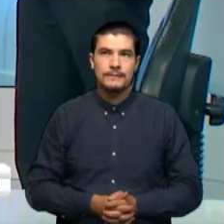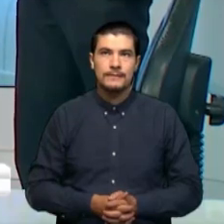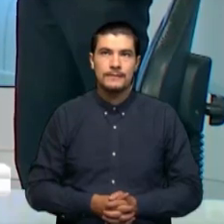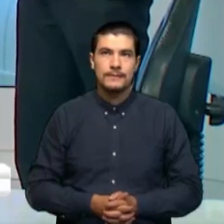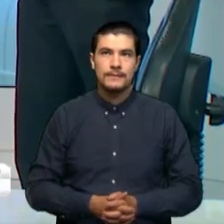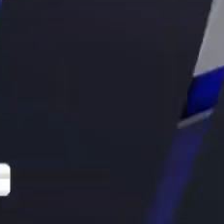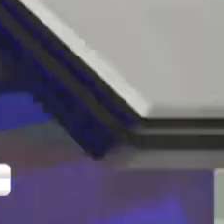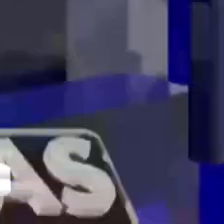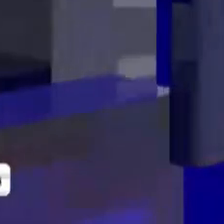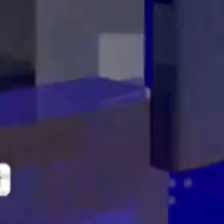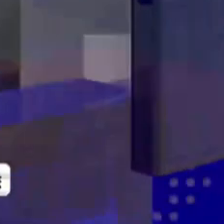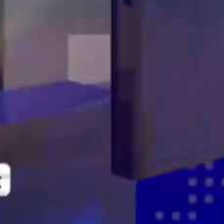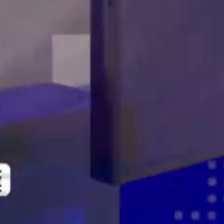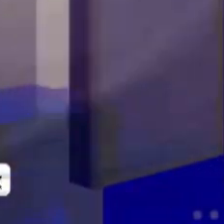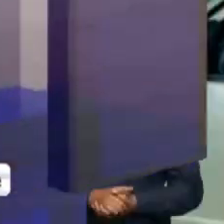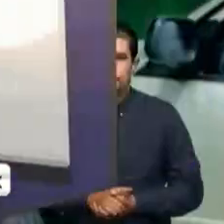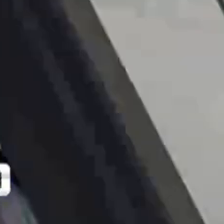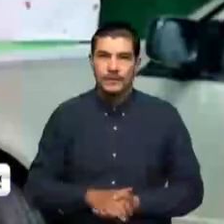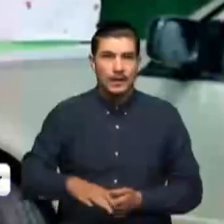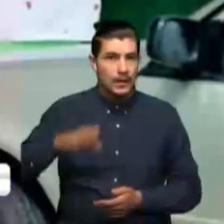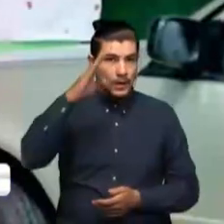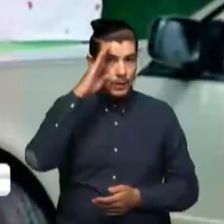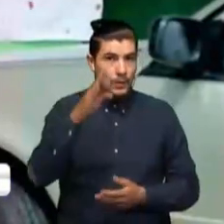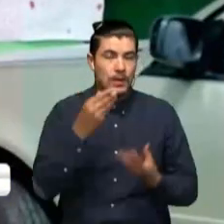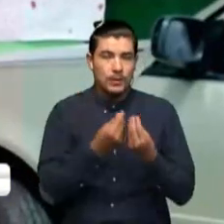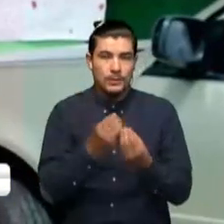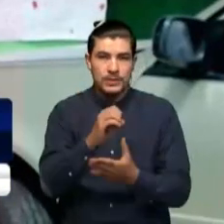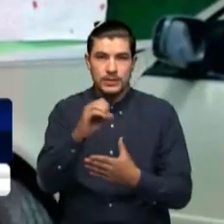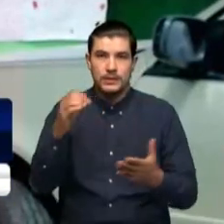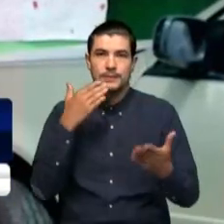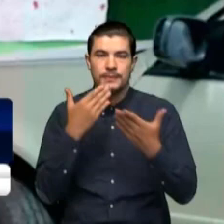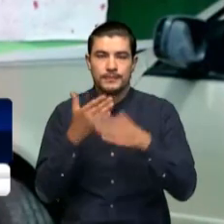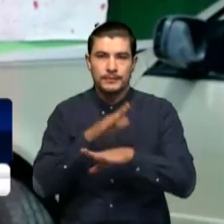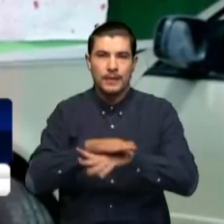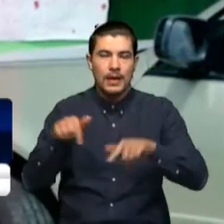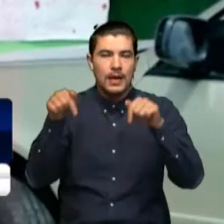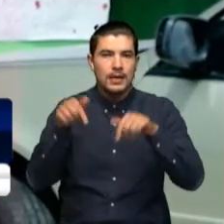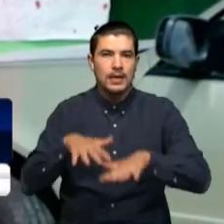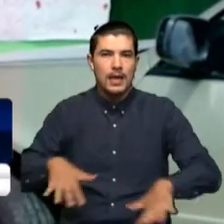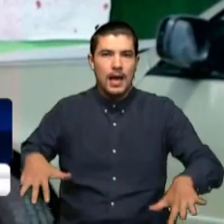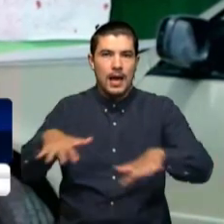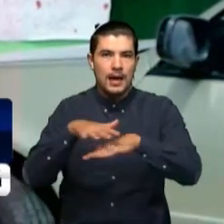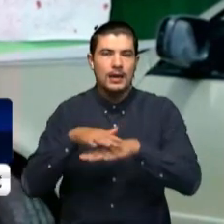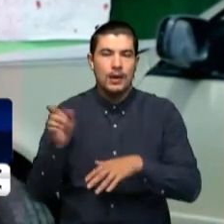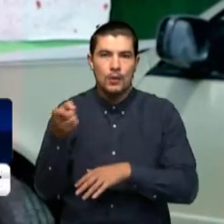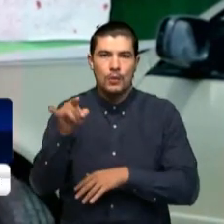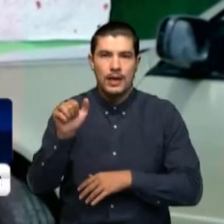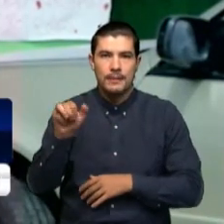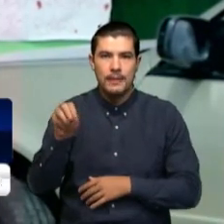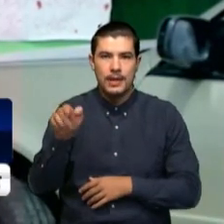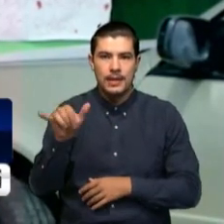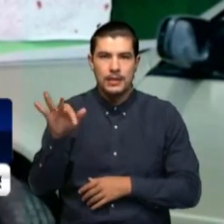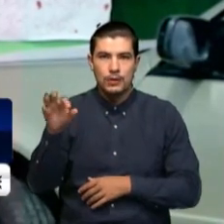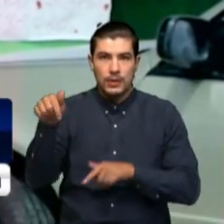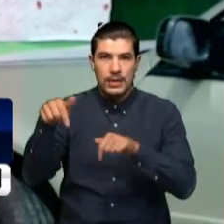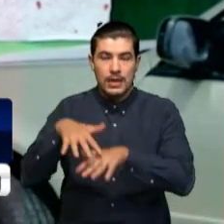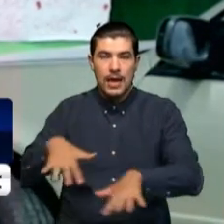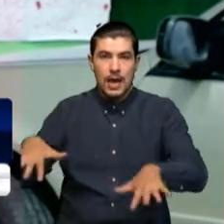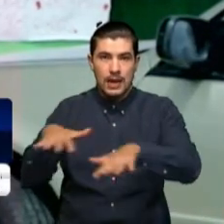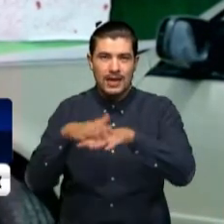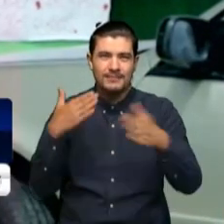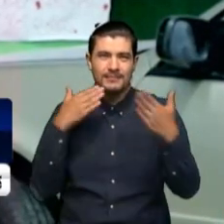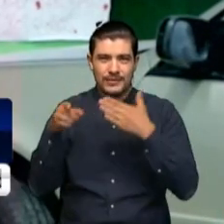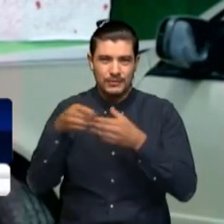Hola compañeros y televidentes, muy buenas tardes. Continuamos aquí en el corregimiento de Guamalito, en la zona rural del municipio de